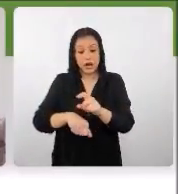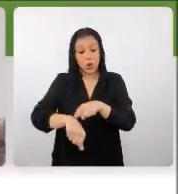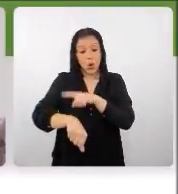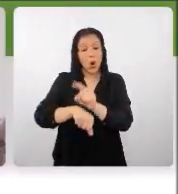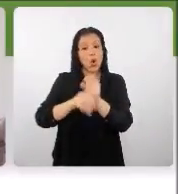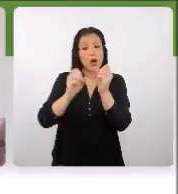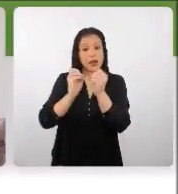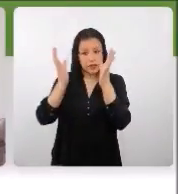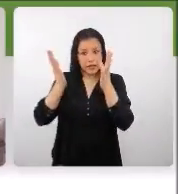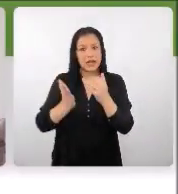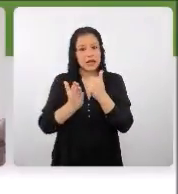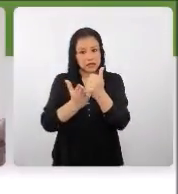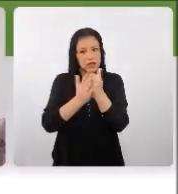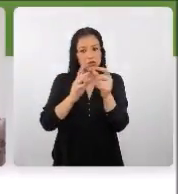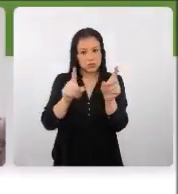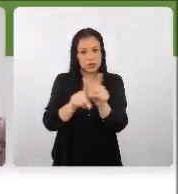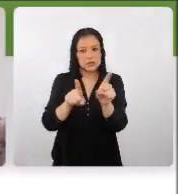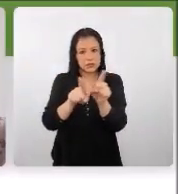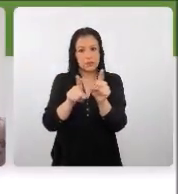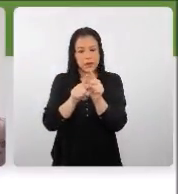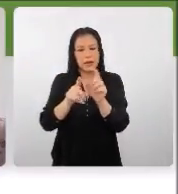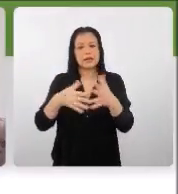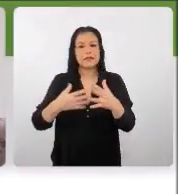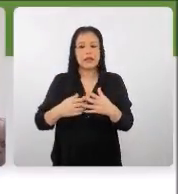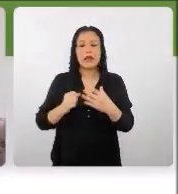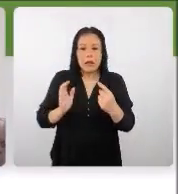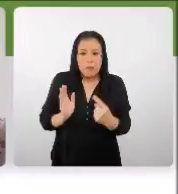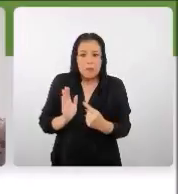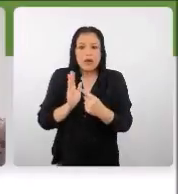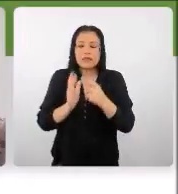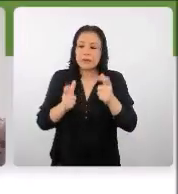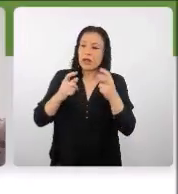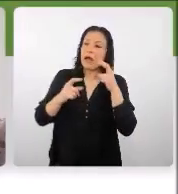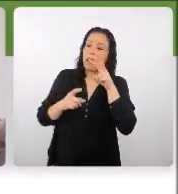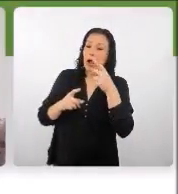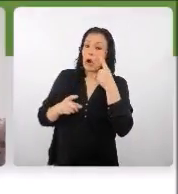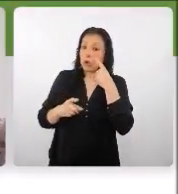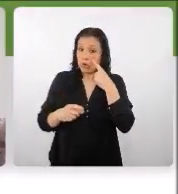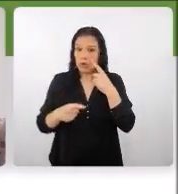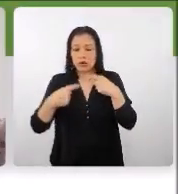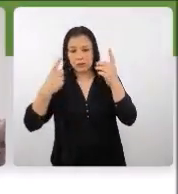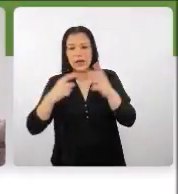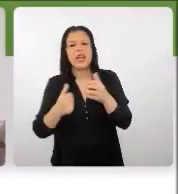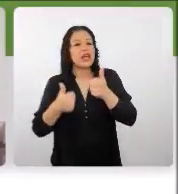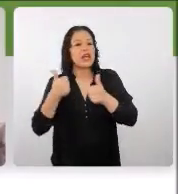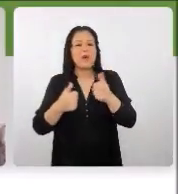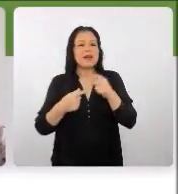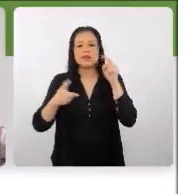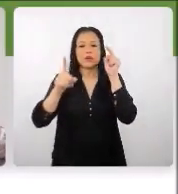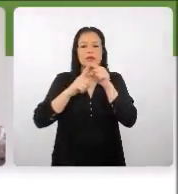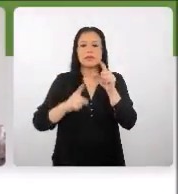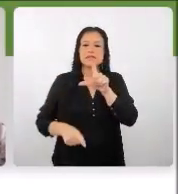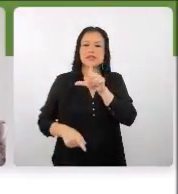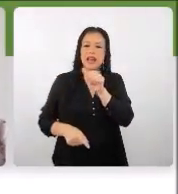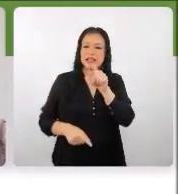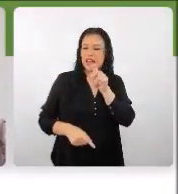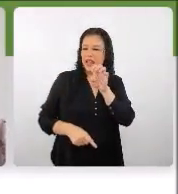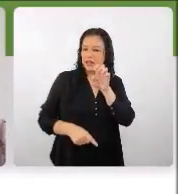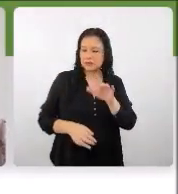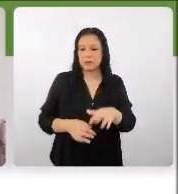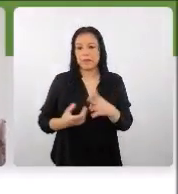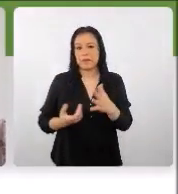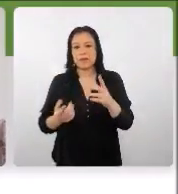que te ayudan un poco también a tener este posicionamiento. Y lo que busca también este LATA Expo, ya que junta